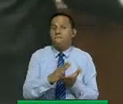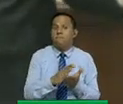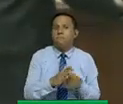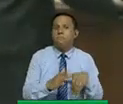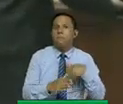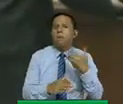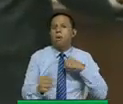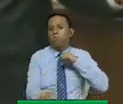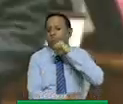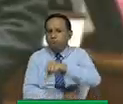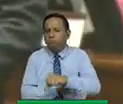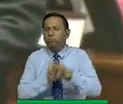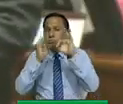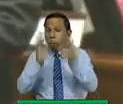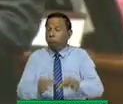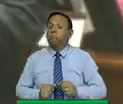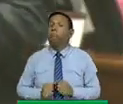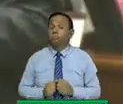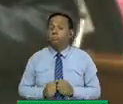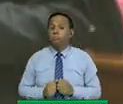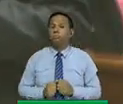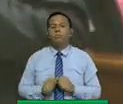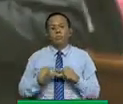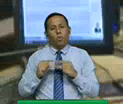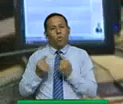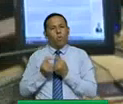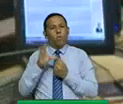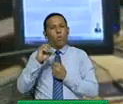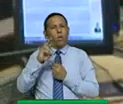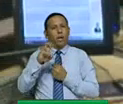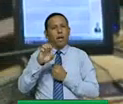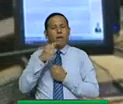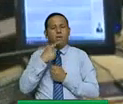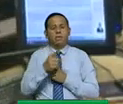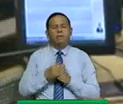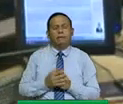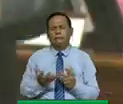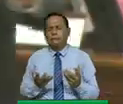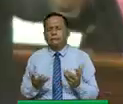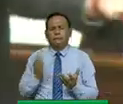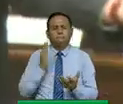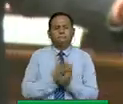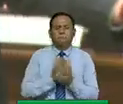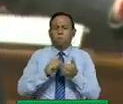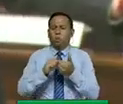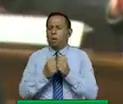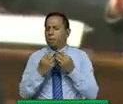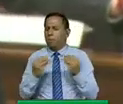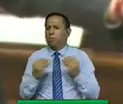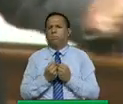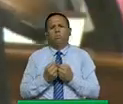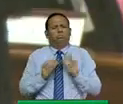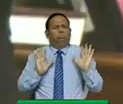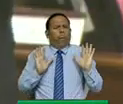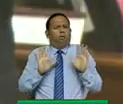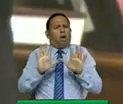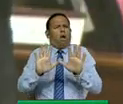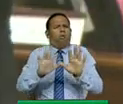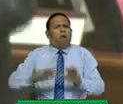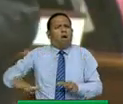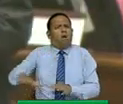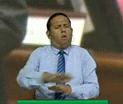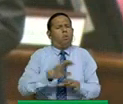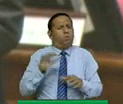cosas. Desde Creo demandando poner fin al calvario. Resuelvan su reparto. Aprovechen el fin de semana